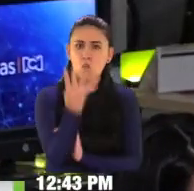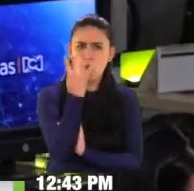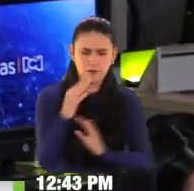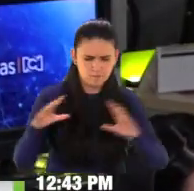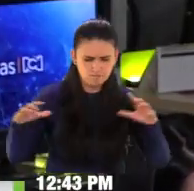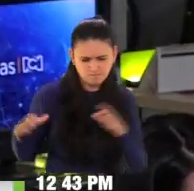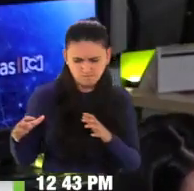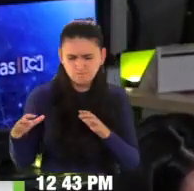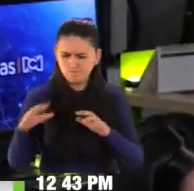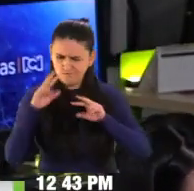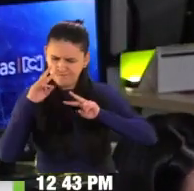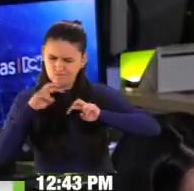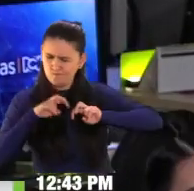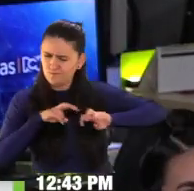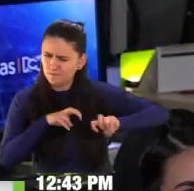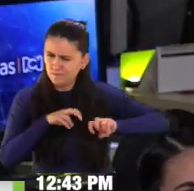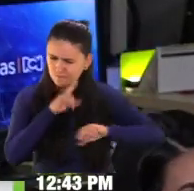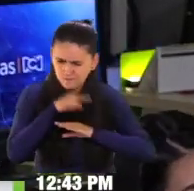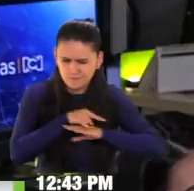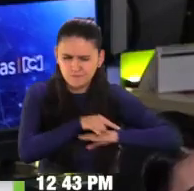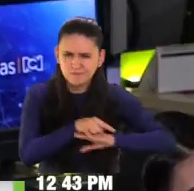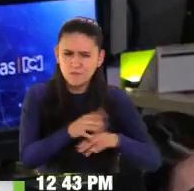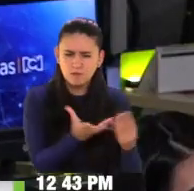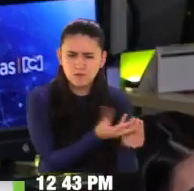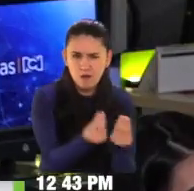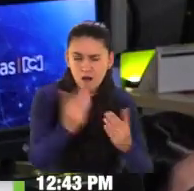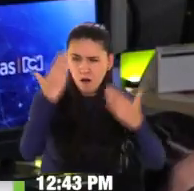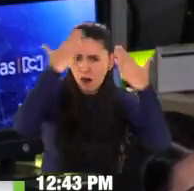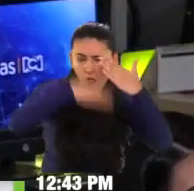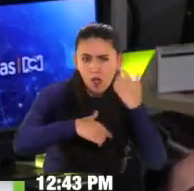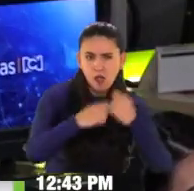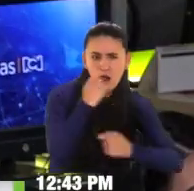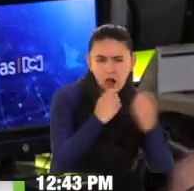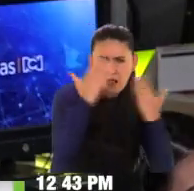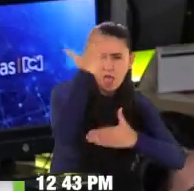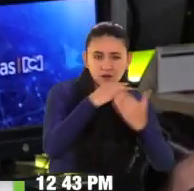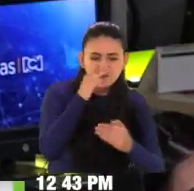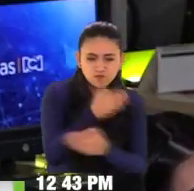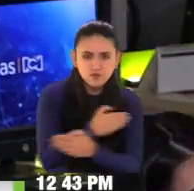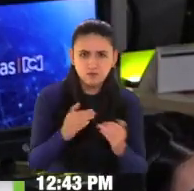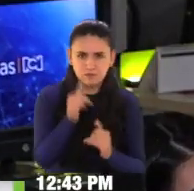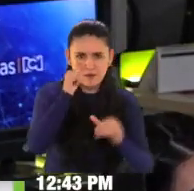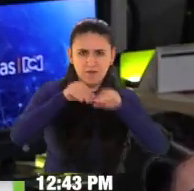Pues tanto la Fiscalía como la Defensoría del Pueblo, también el Ministerio de Defensa y, por supuesto,